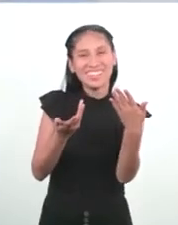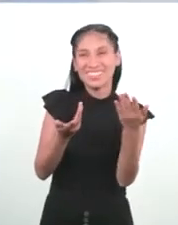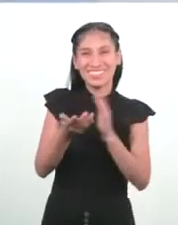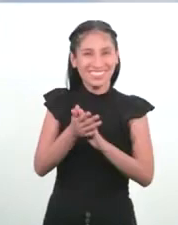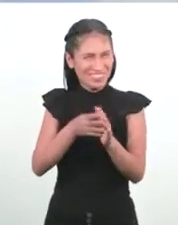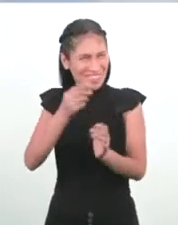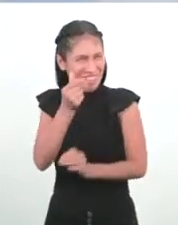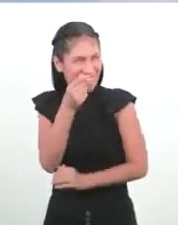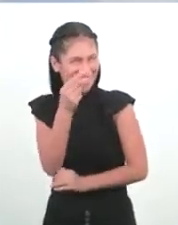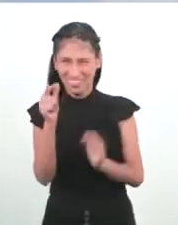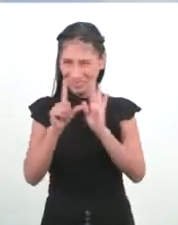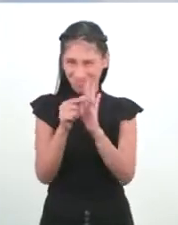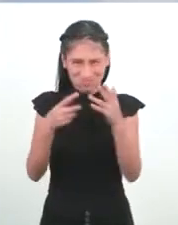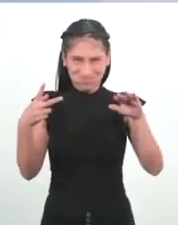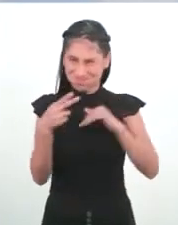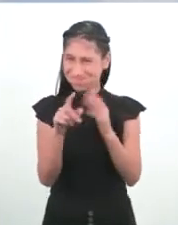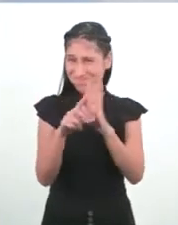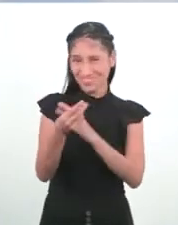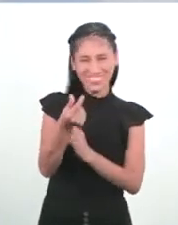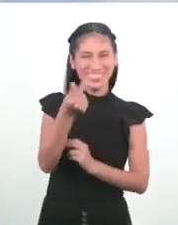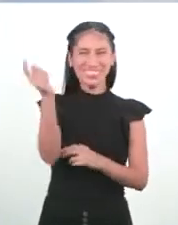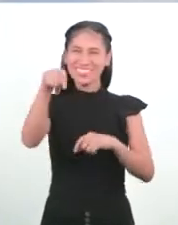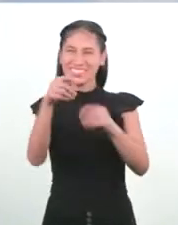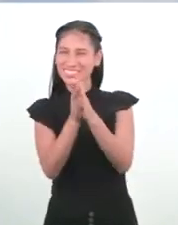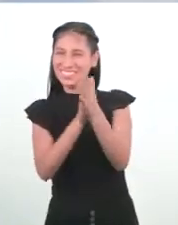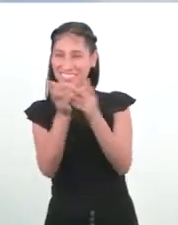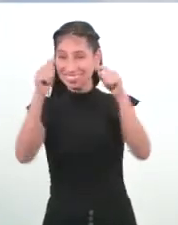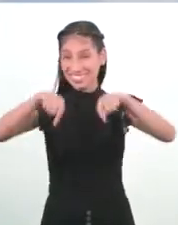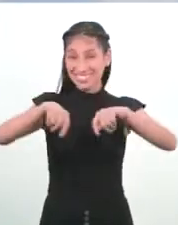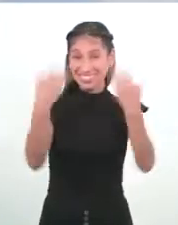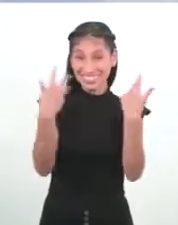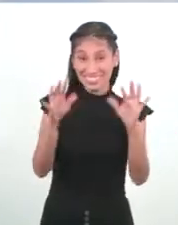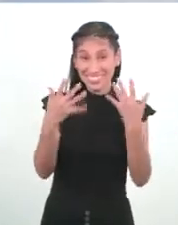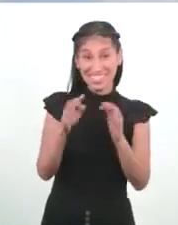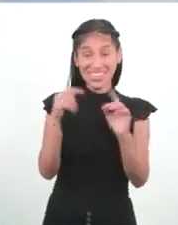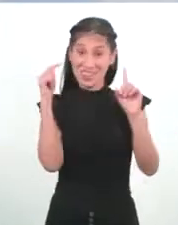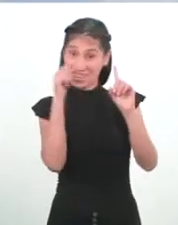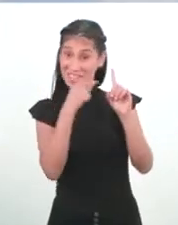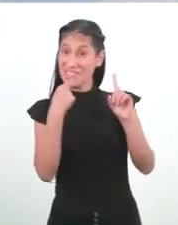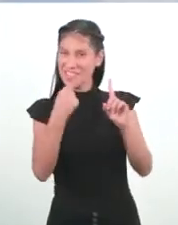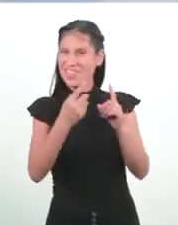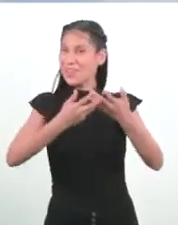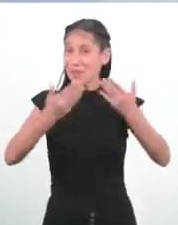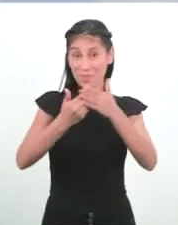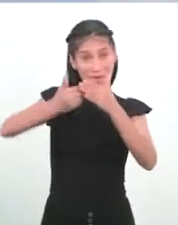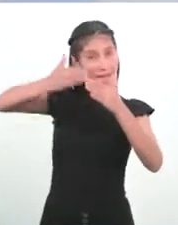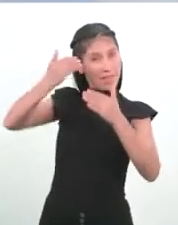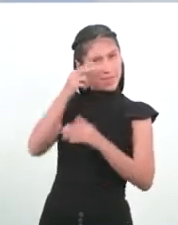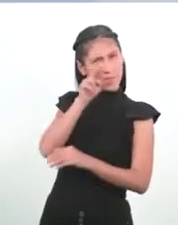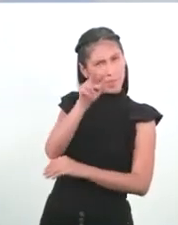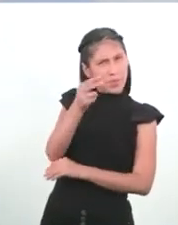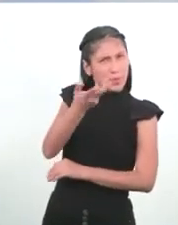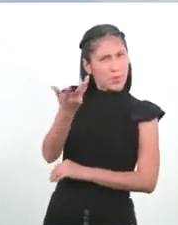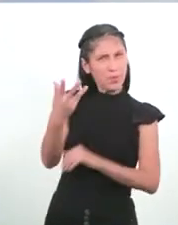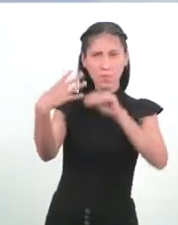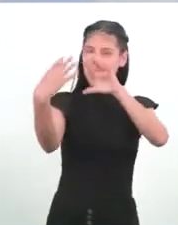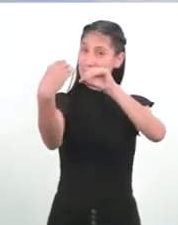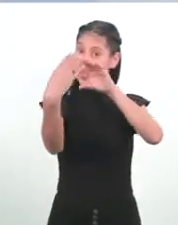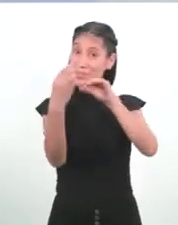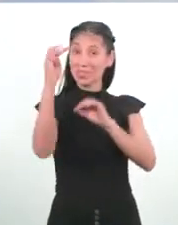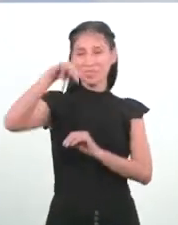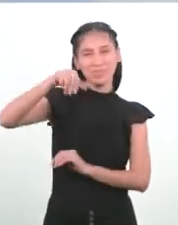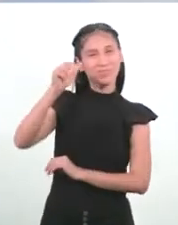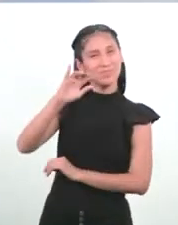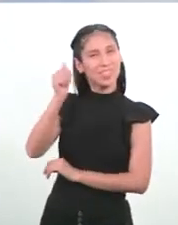¡Ay! ¡Qué rápido se pasó el corte! Bueno, ahora sí. Tal y como lo dijo Gugliana, en el bloque anterior vamos a conversar